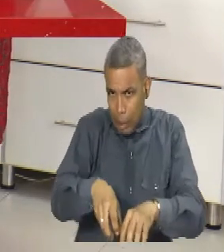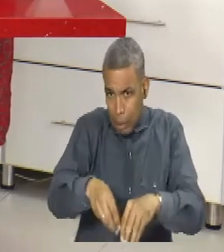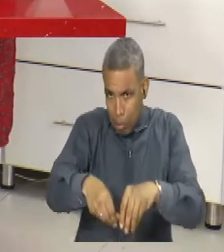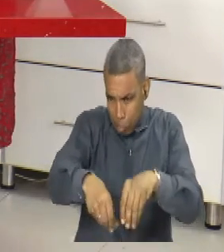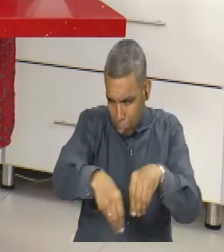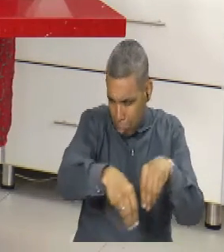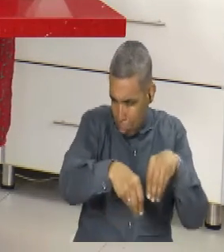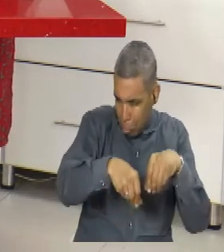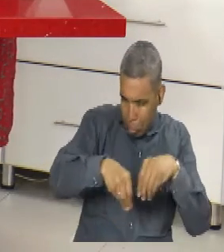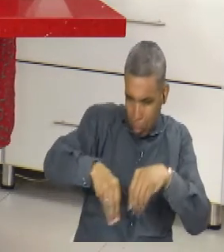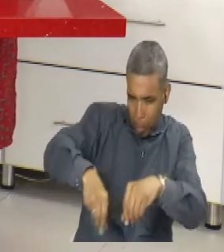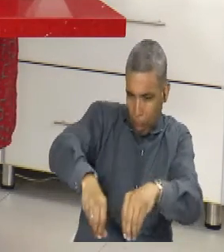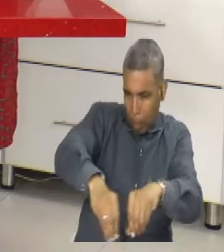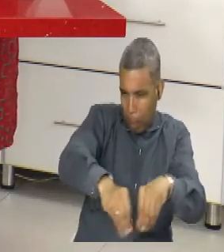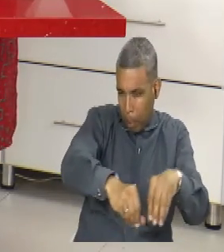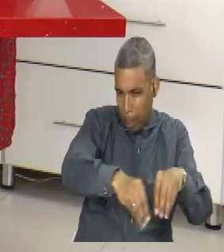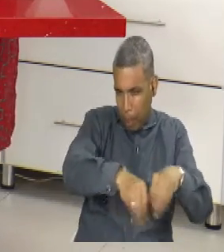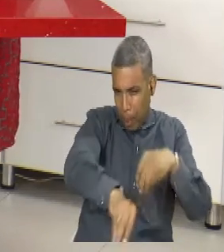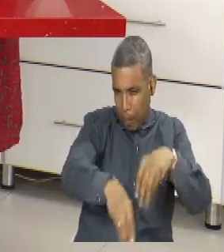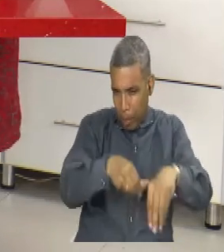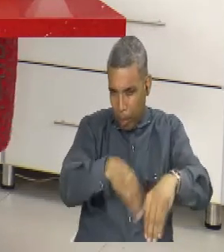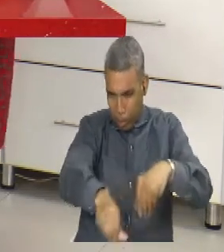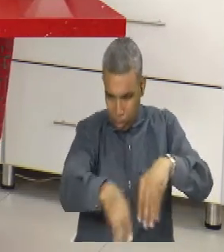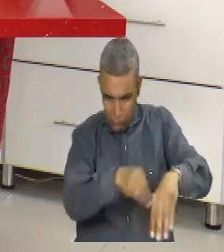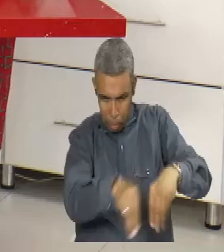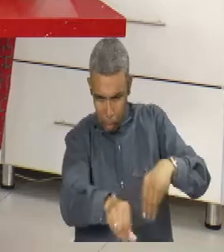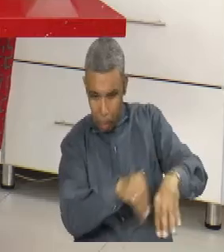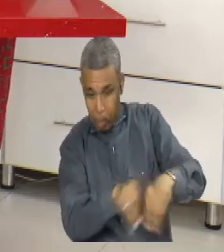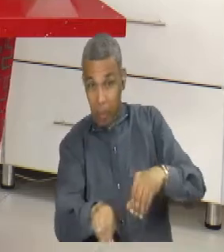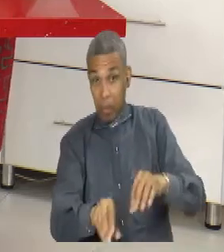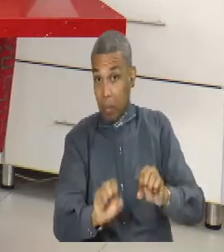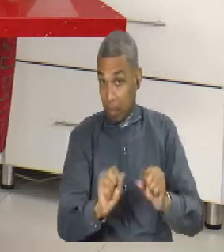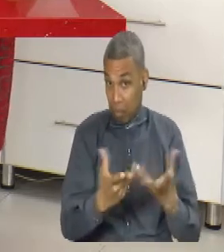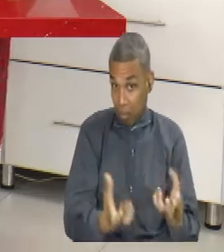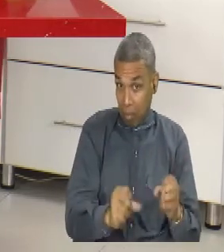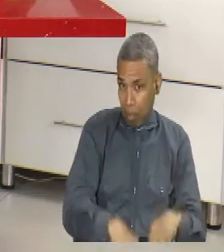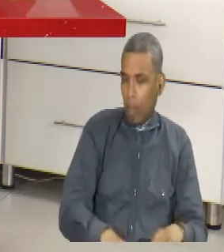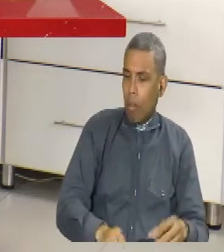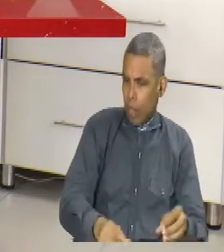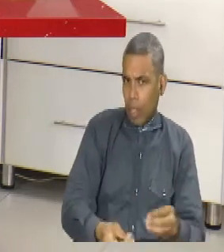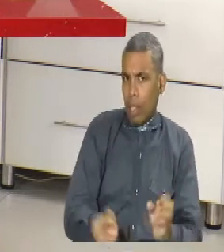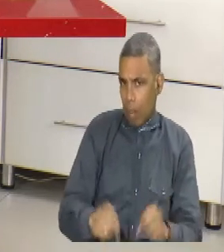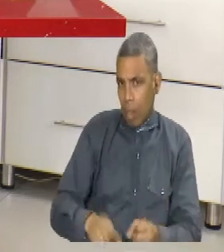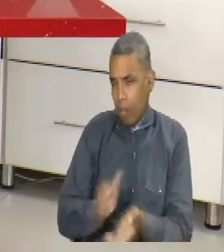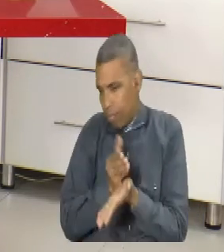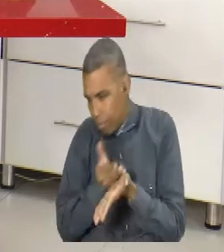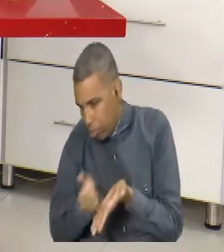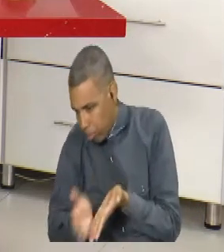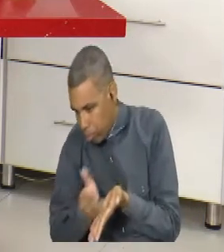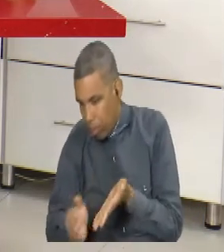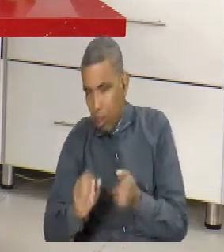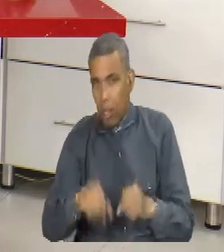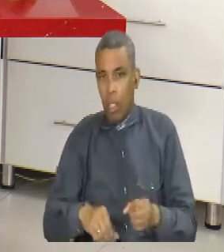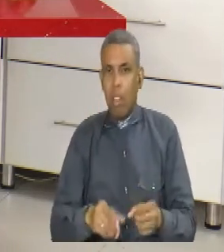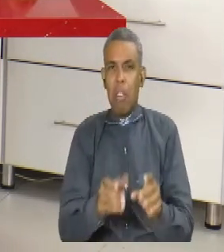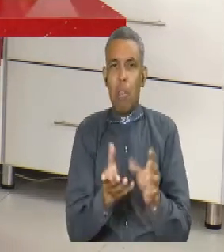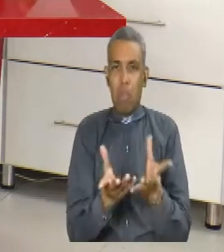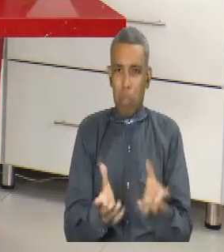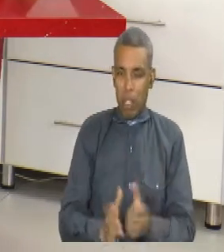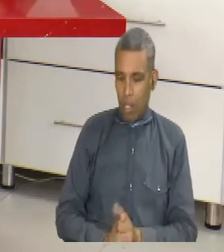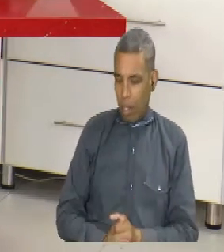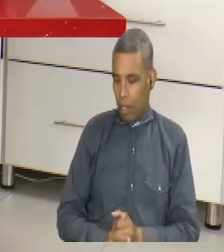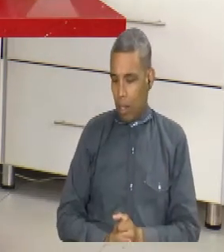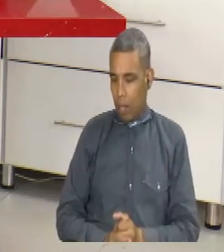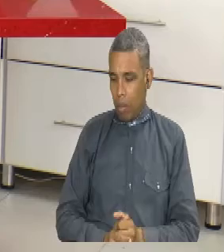unos perejilitos para decorar. Voy a picar unos para adicionarle y que me quede como color también. Vamos a nuestra segunda